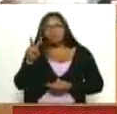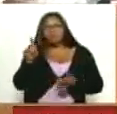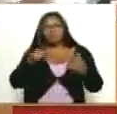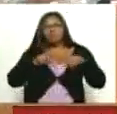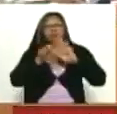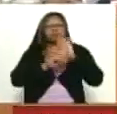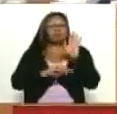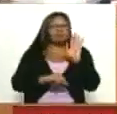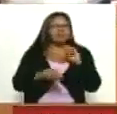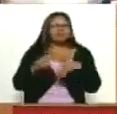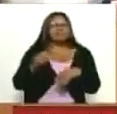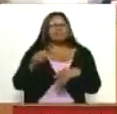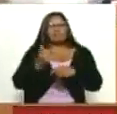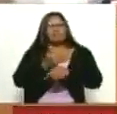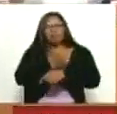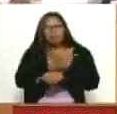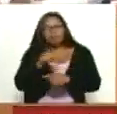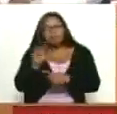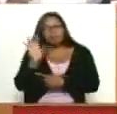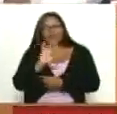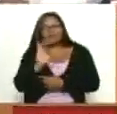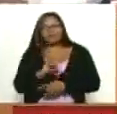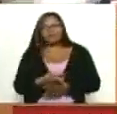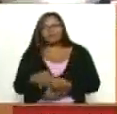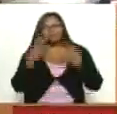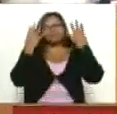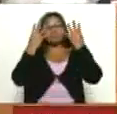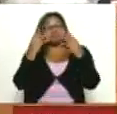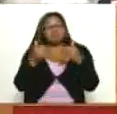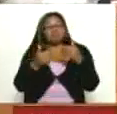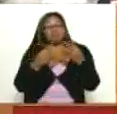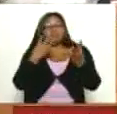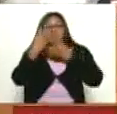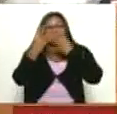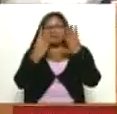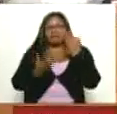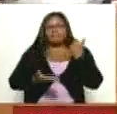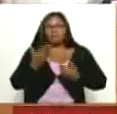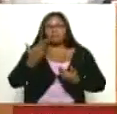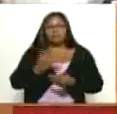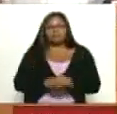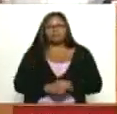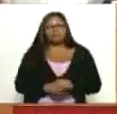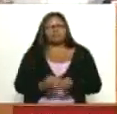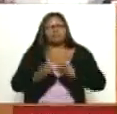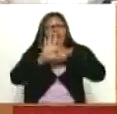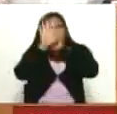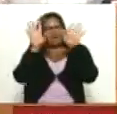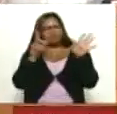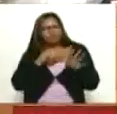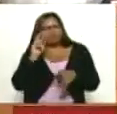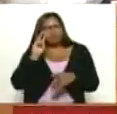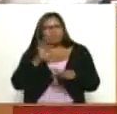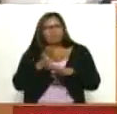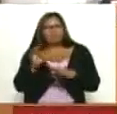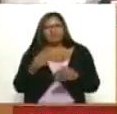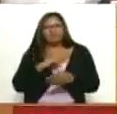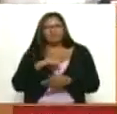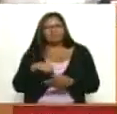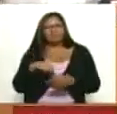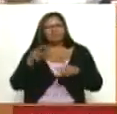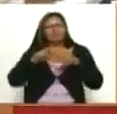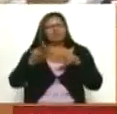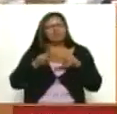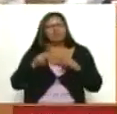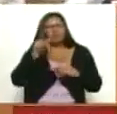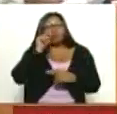de Caracas. De manera que es un festival interesantísimo y, por supuesto, no podíamos dejar por fuera a nuestros niños y